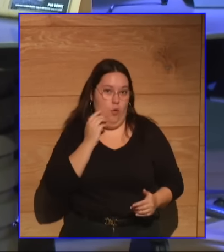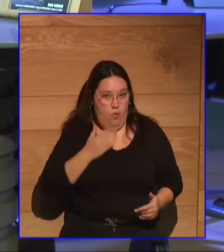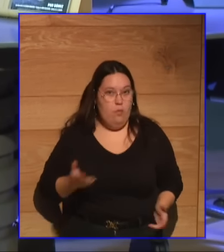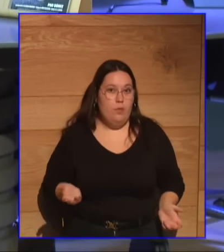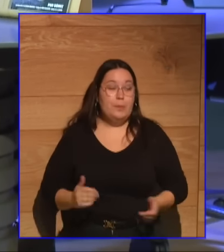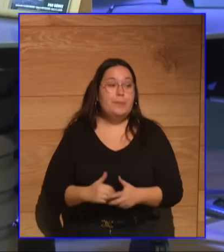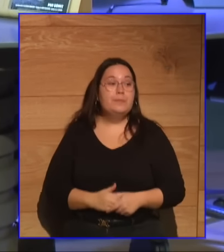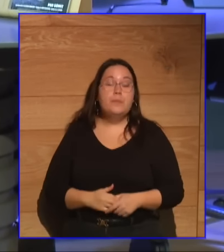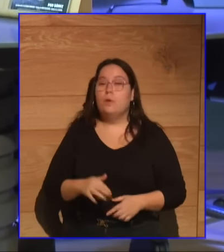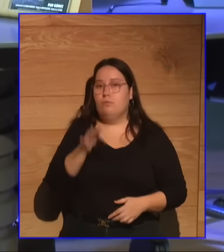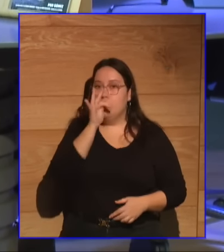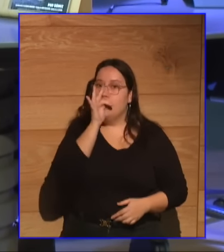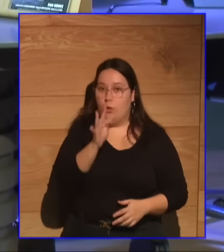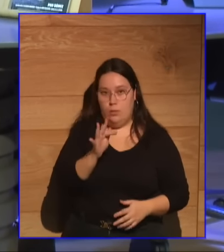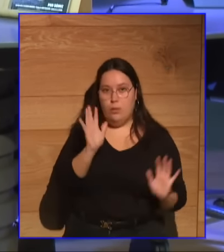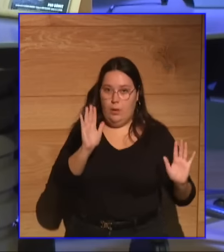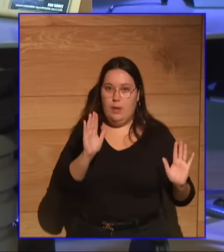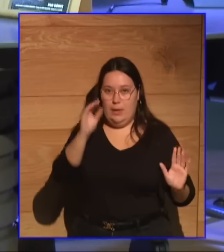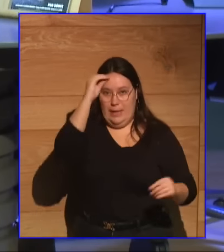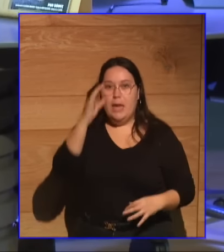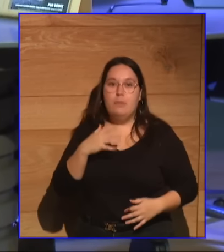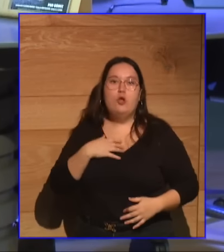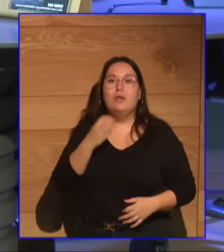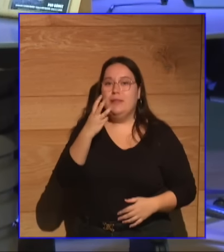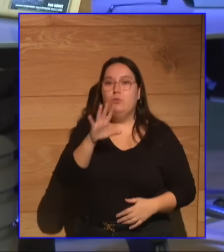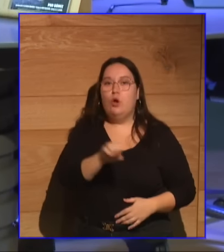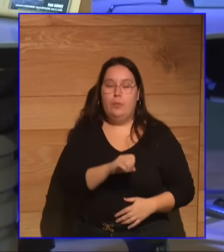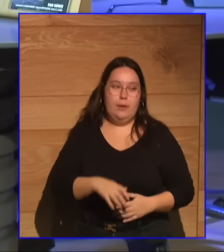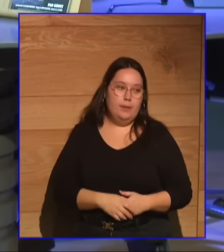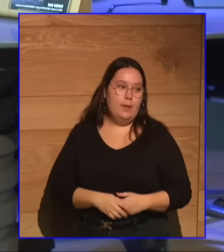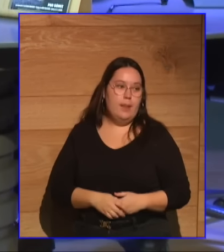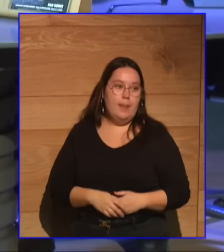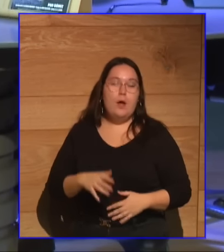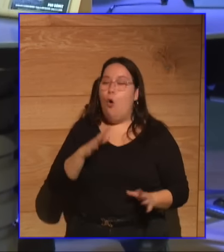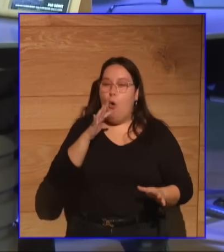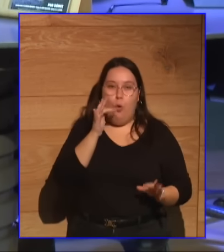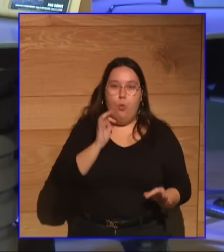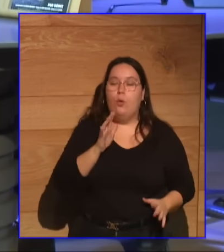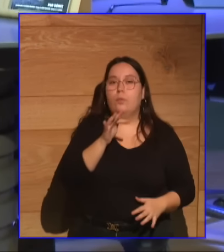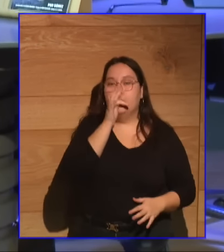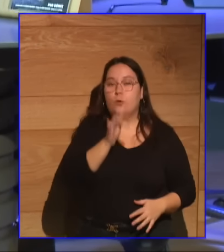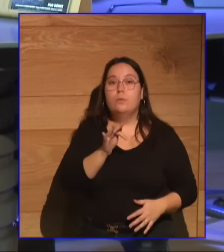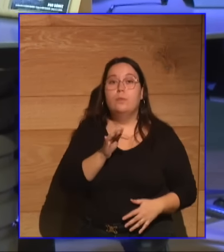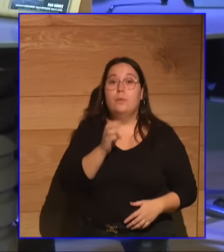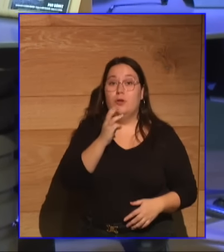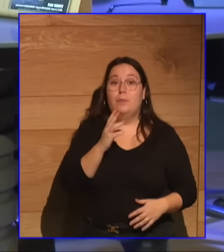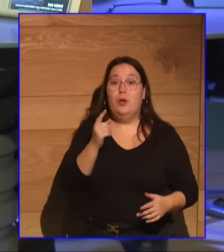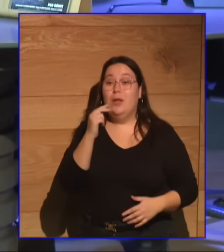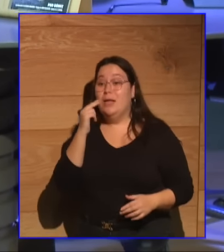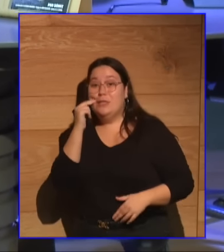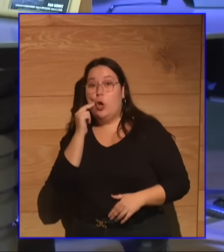os juro, por, de verdad, por favor, creedme, que iba a comprar tres, os lo juro. Iba a comprar tres. Pero al hecho de haber de chocolate,